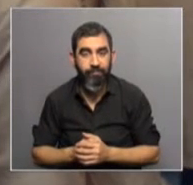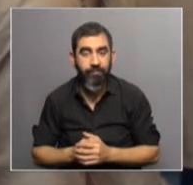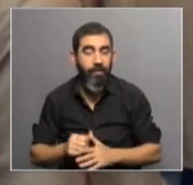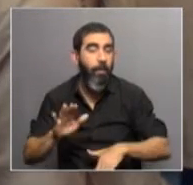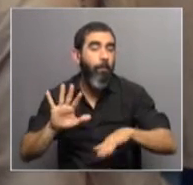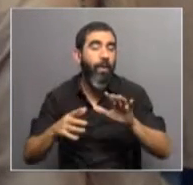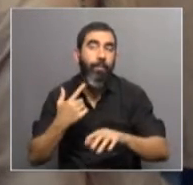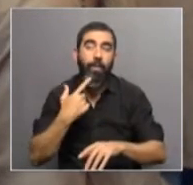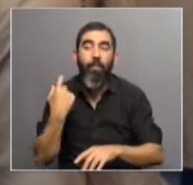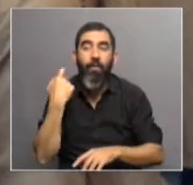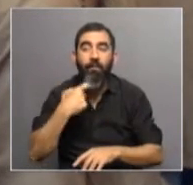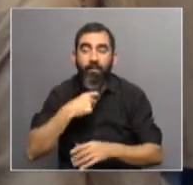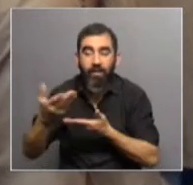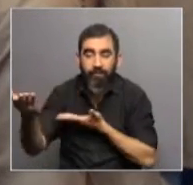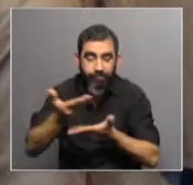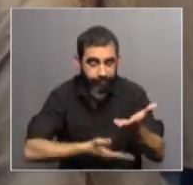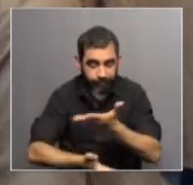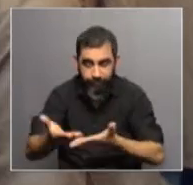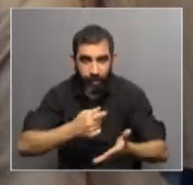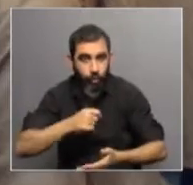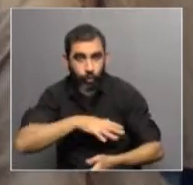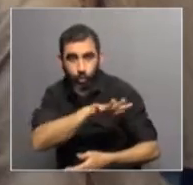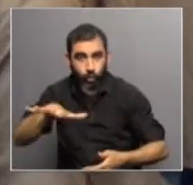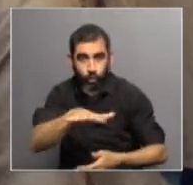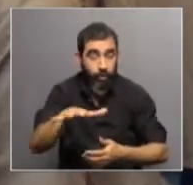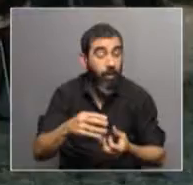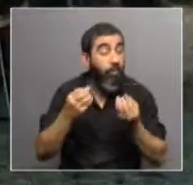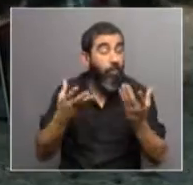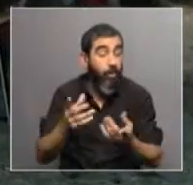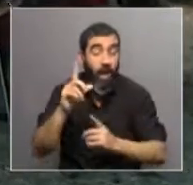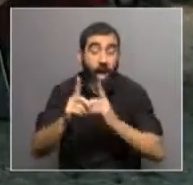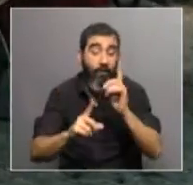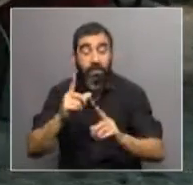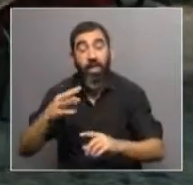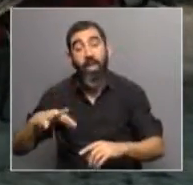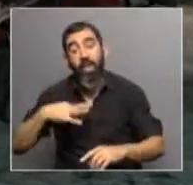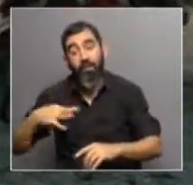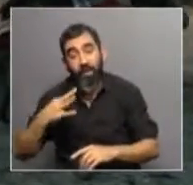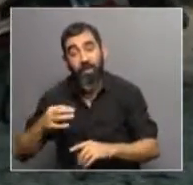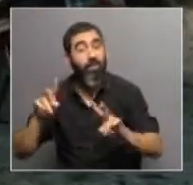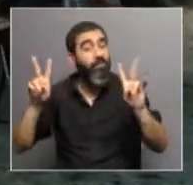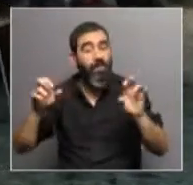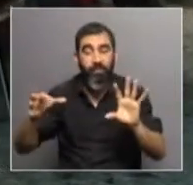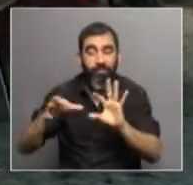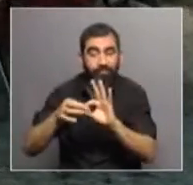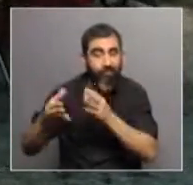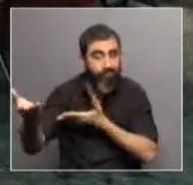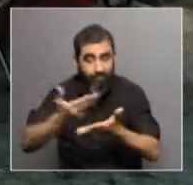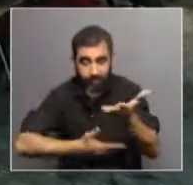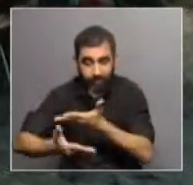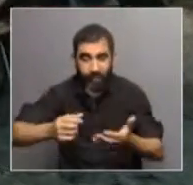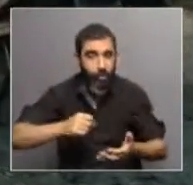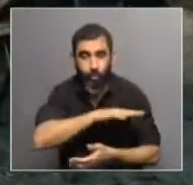de falta de interacción social, porque muchas veces nuestra vida tiene mucho que ver con la interacción